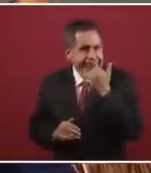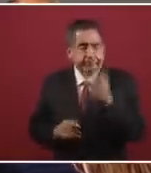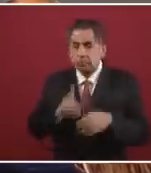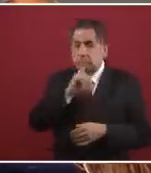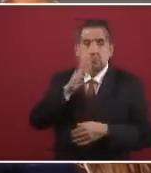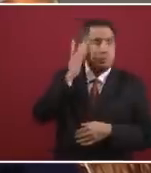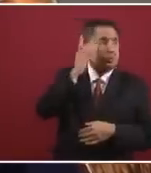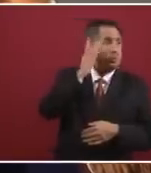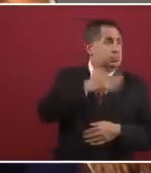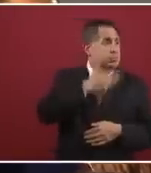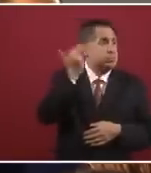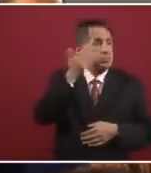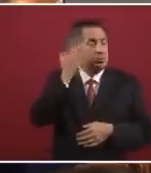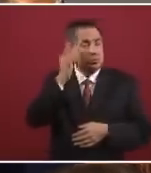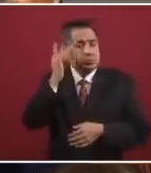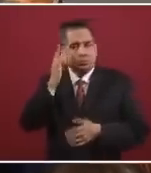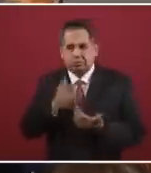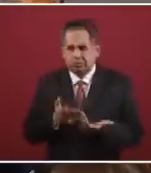gorda